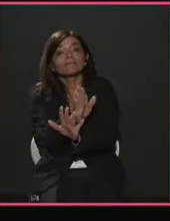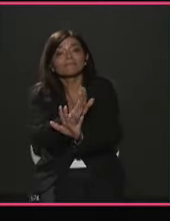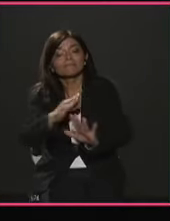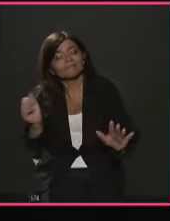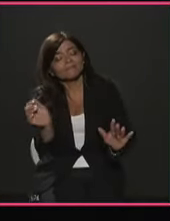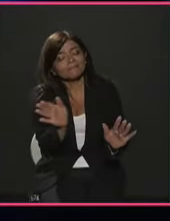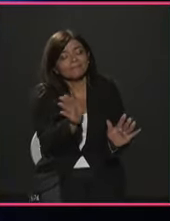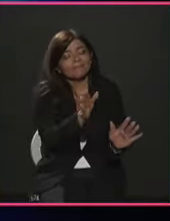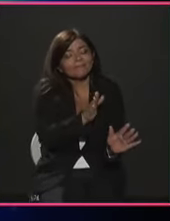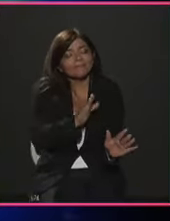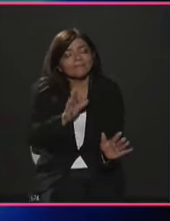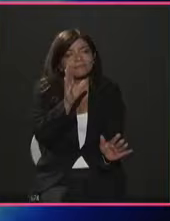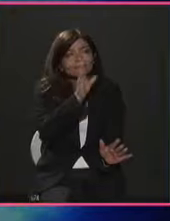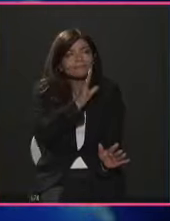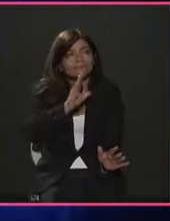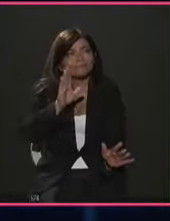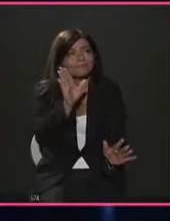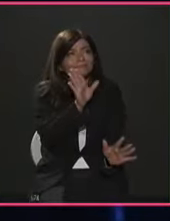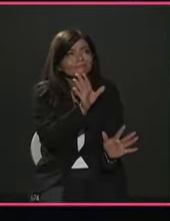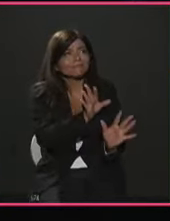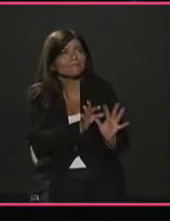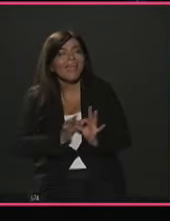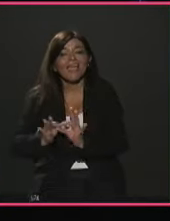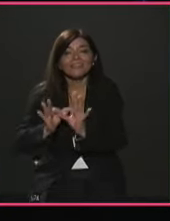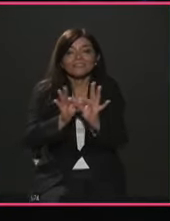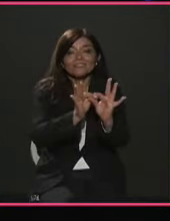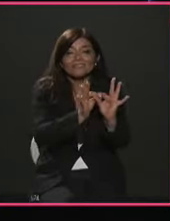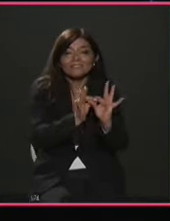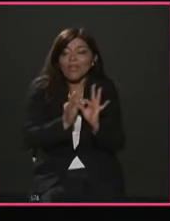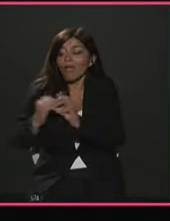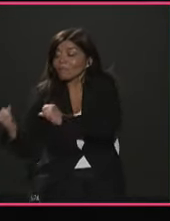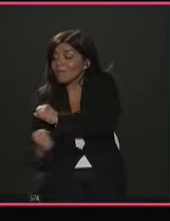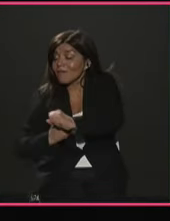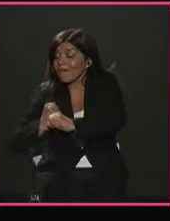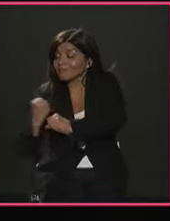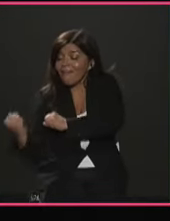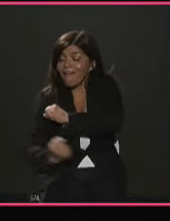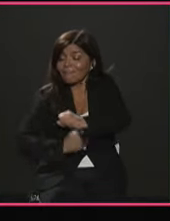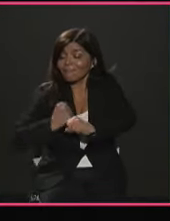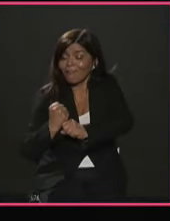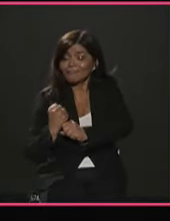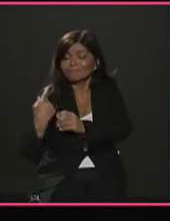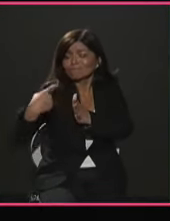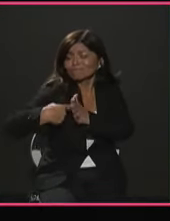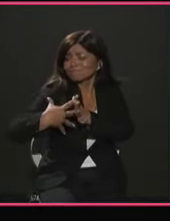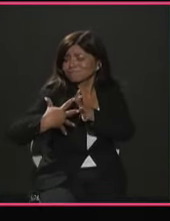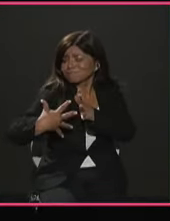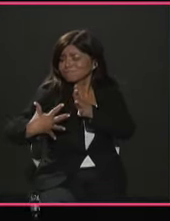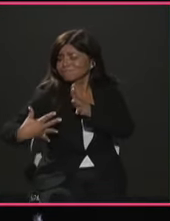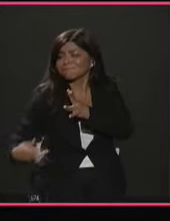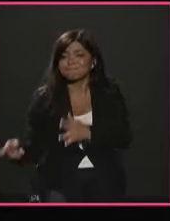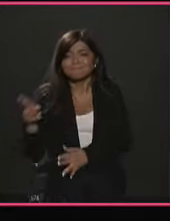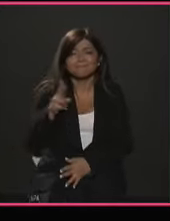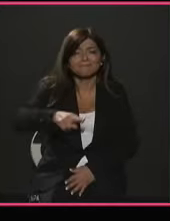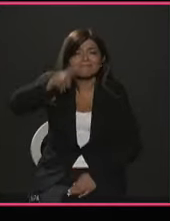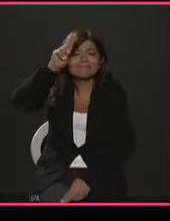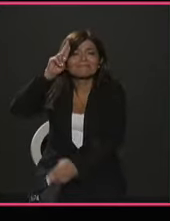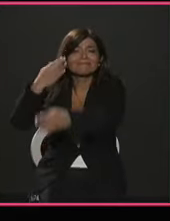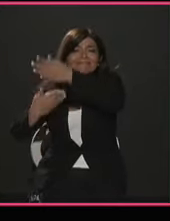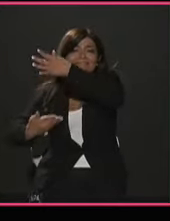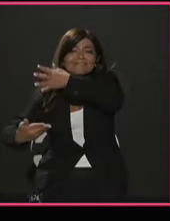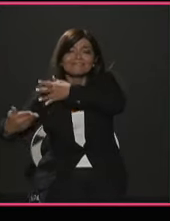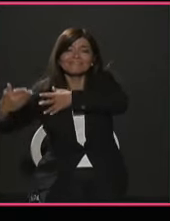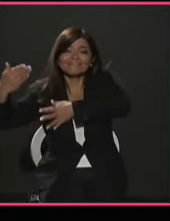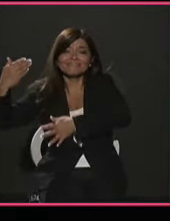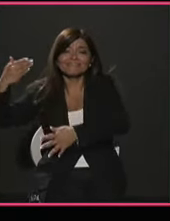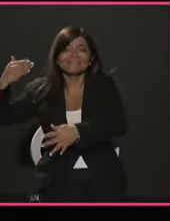cidal buscando sintonizar su centenas de miles de años repitiendo los tiempos